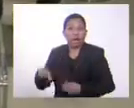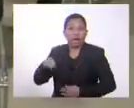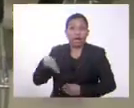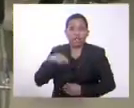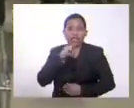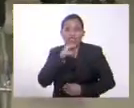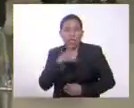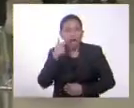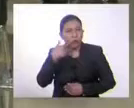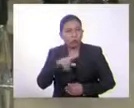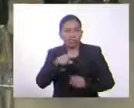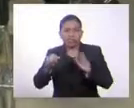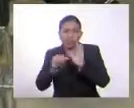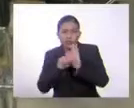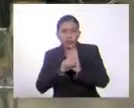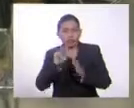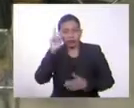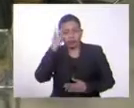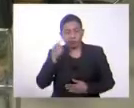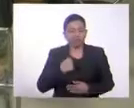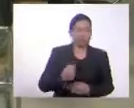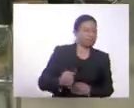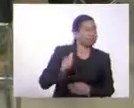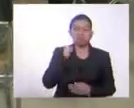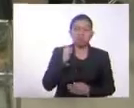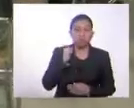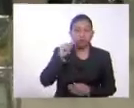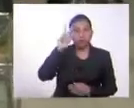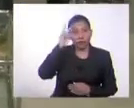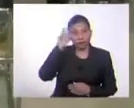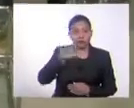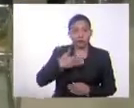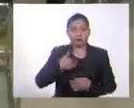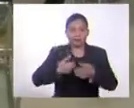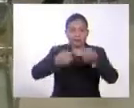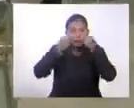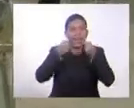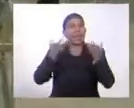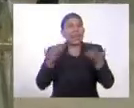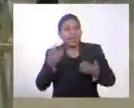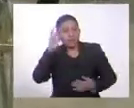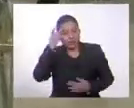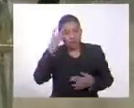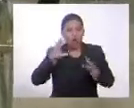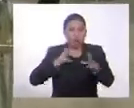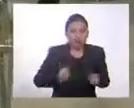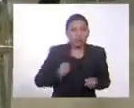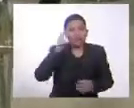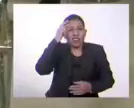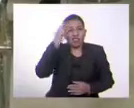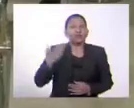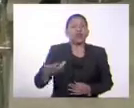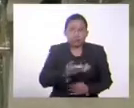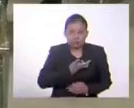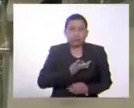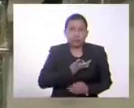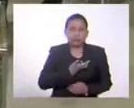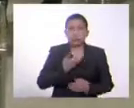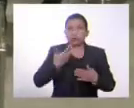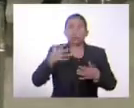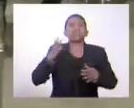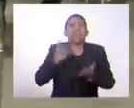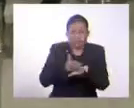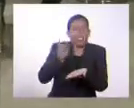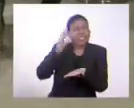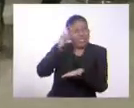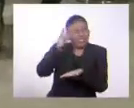del animal político. Somos, entonces, sí, hijos de la madre tierra, pero hacemos leyes y hay un aparato jurídico que nos sustenta